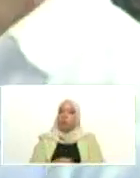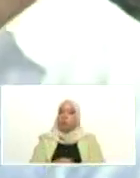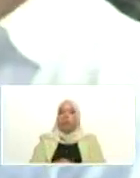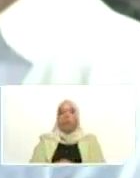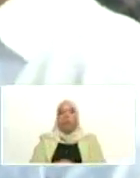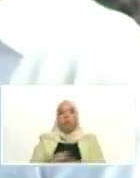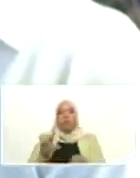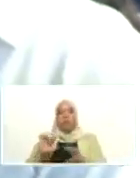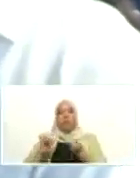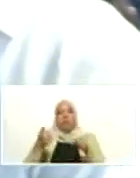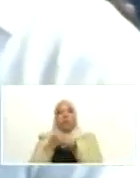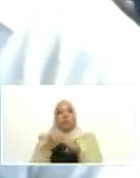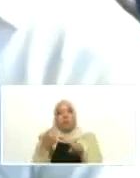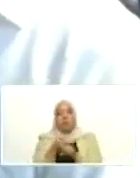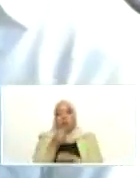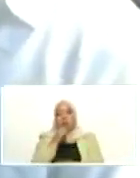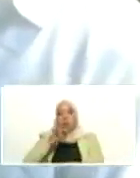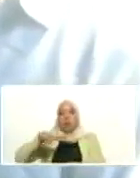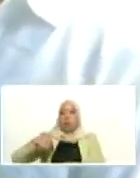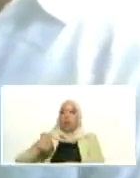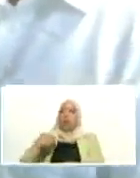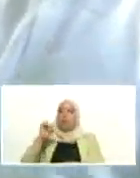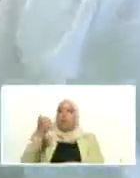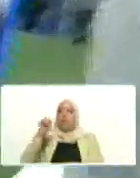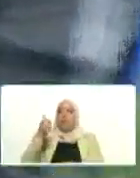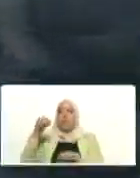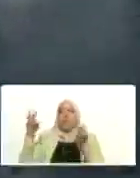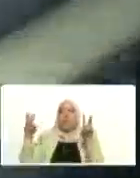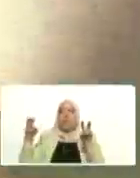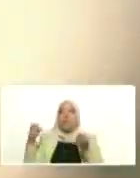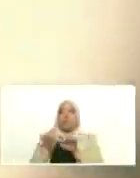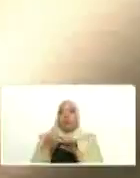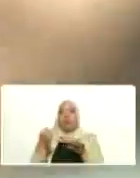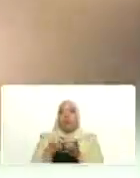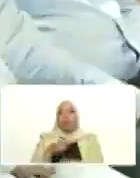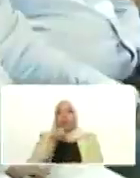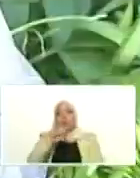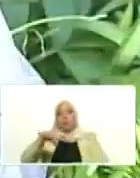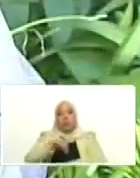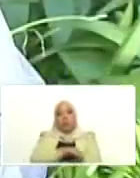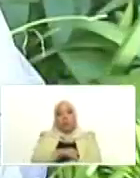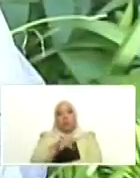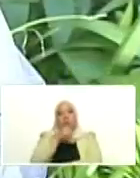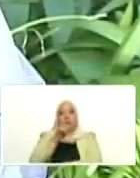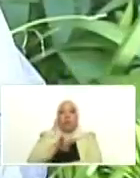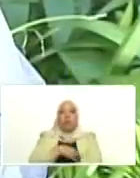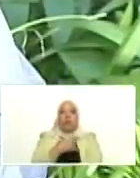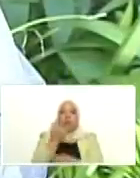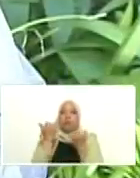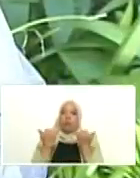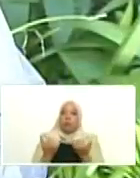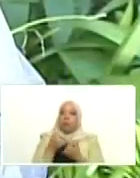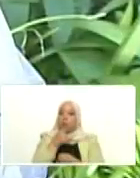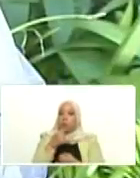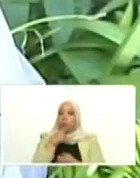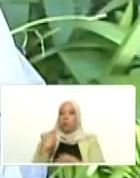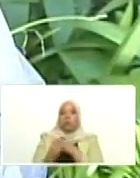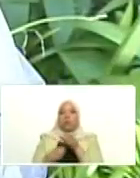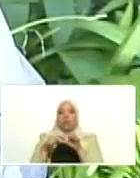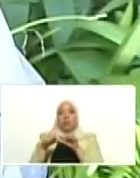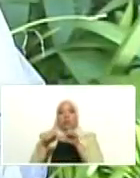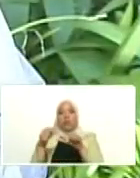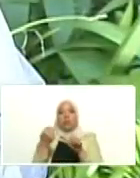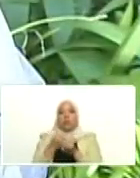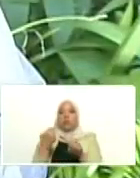dar inicio a la recuperación de 10 nuevas obras de infraestructura en la ciudad universitaria y continuar con